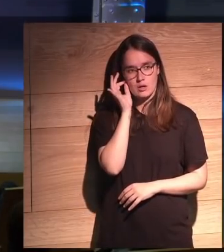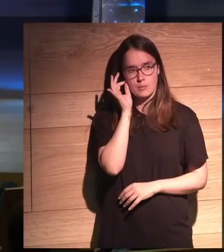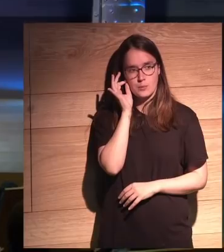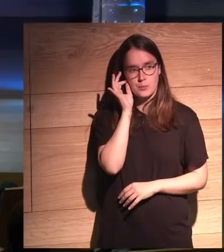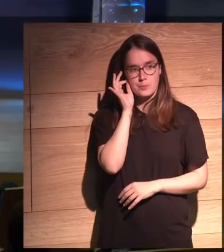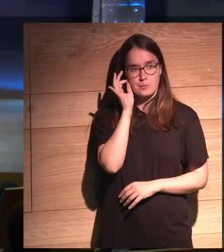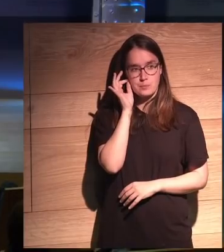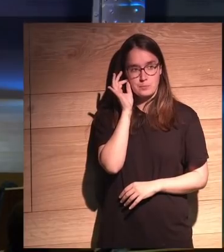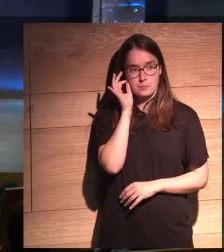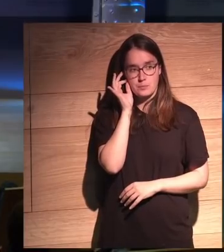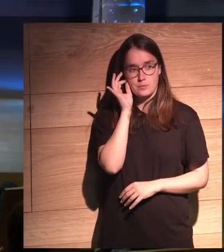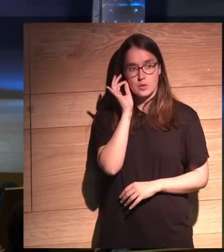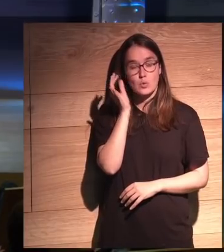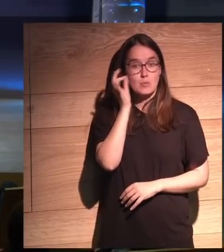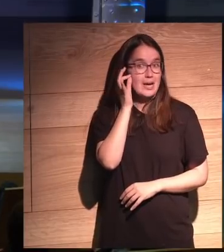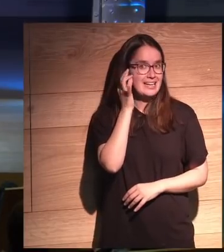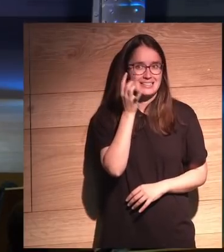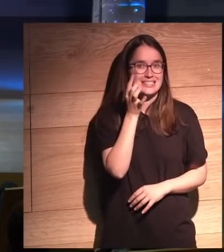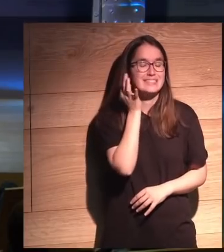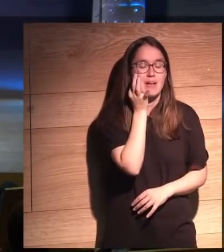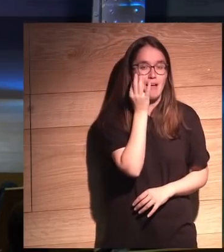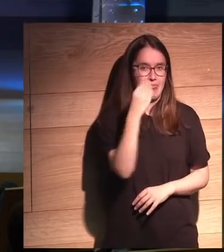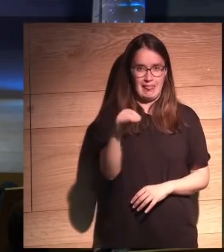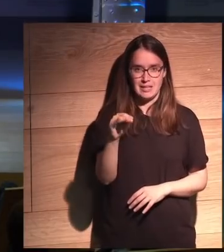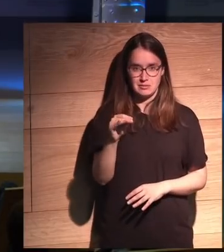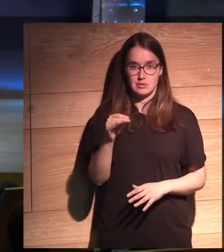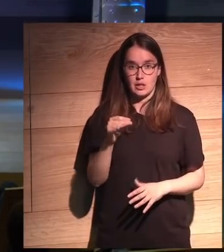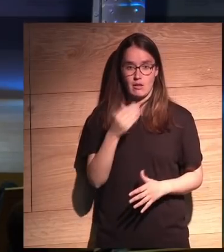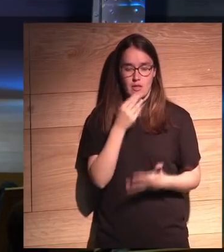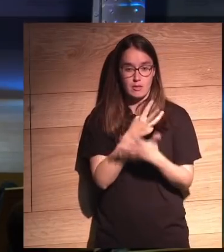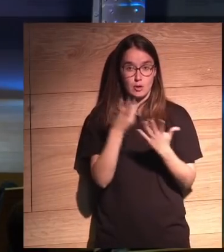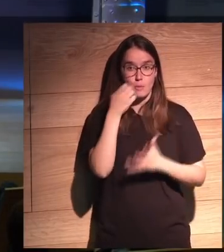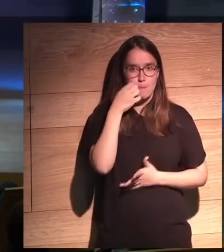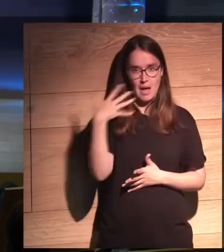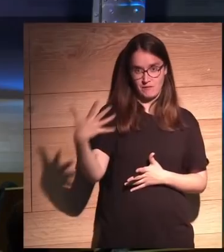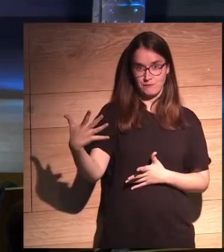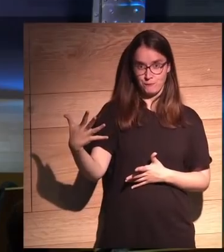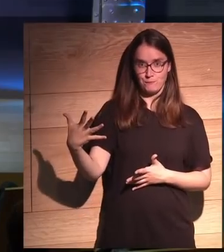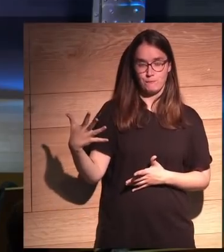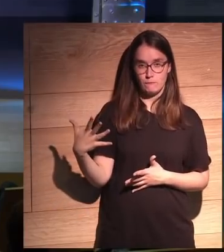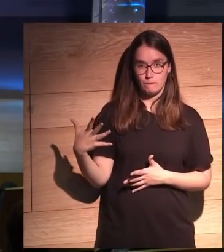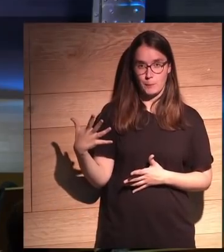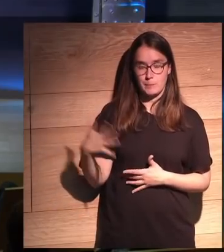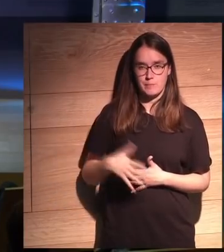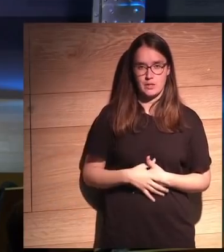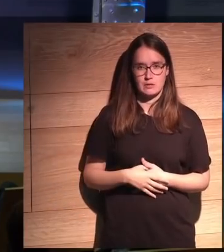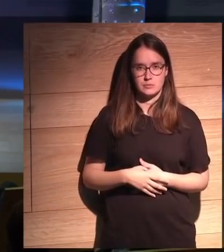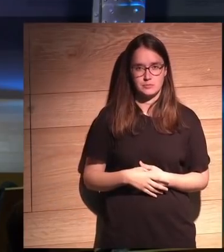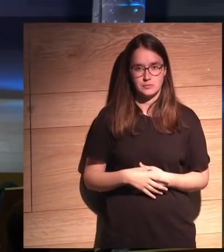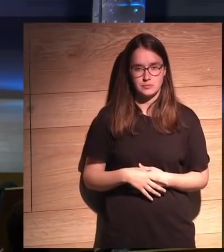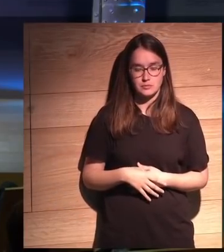hace famosa, una mujer no, una chica que se hace famosa con 18 años desde